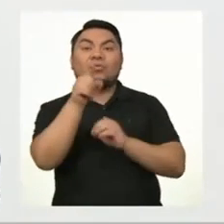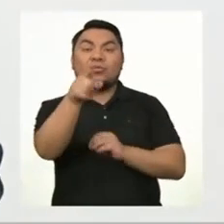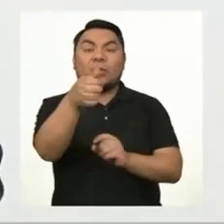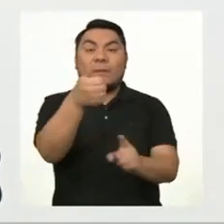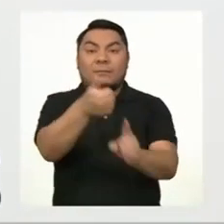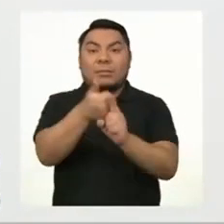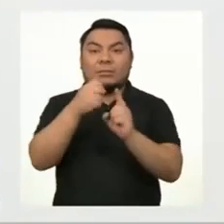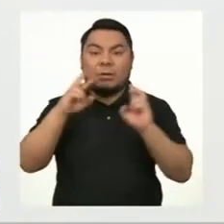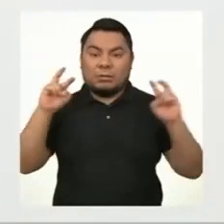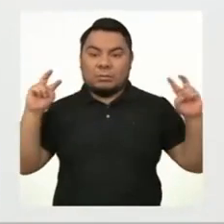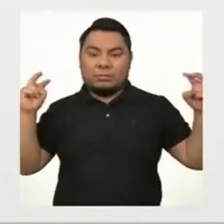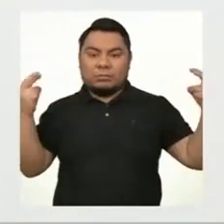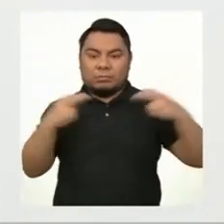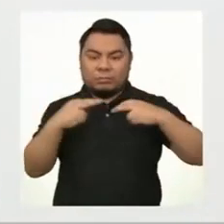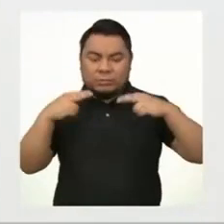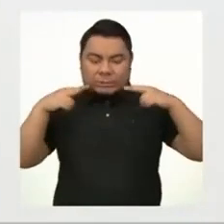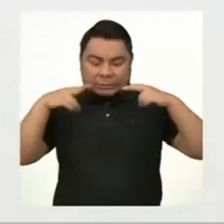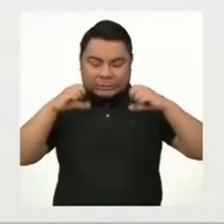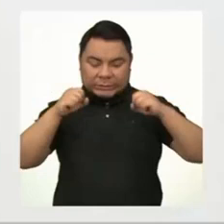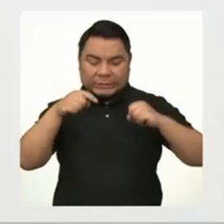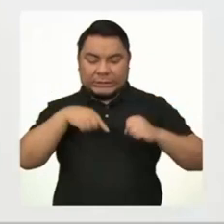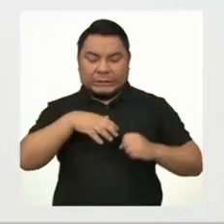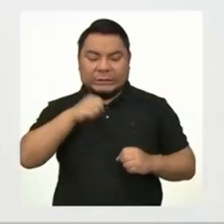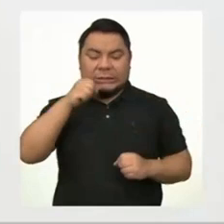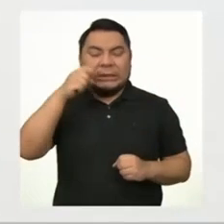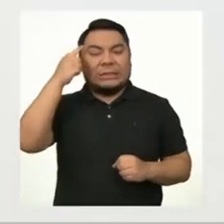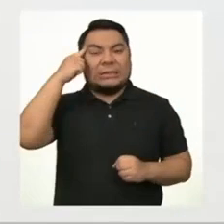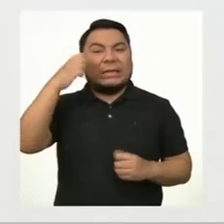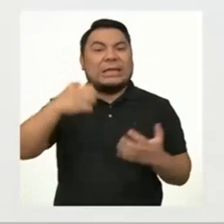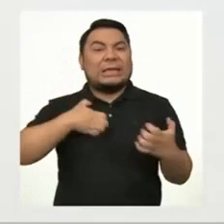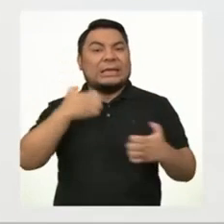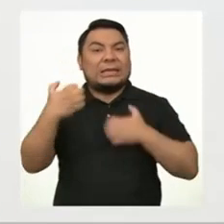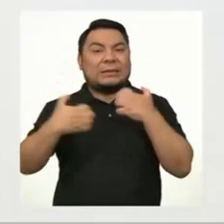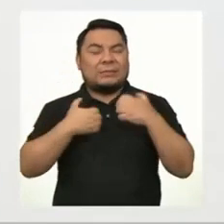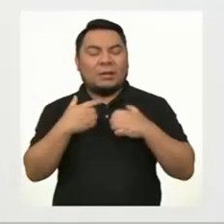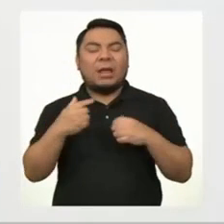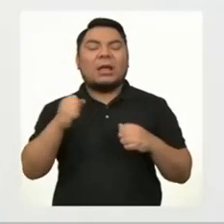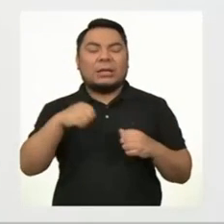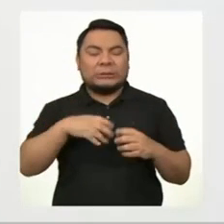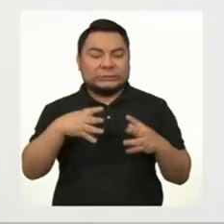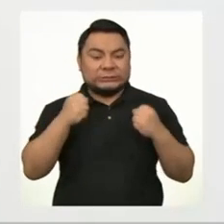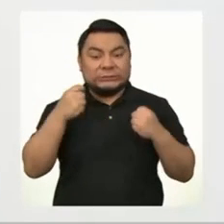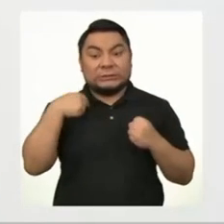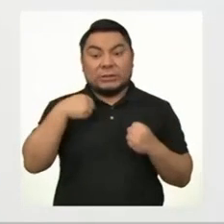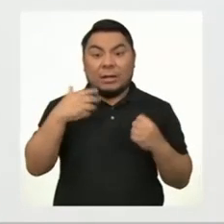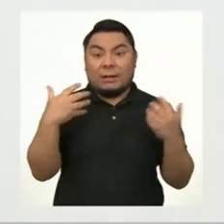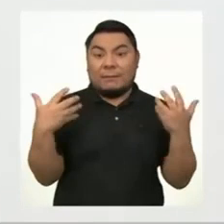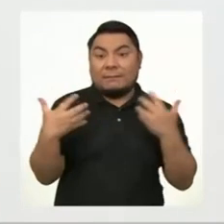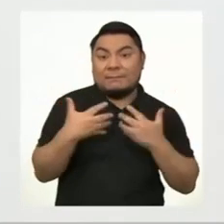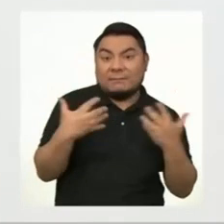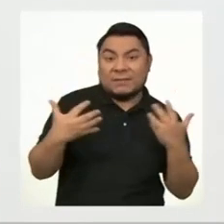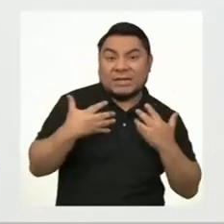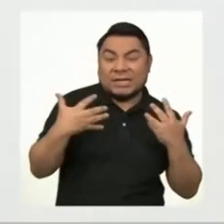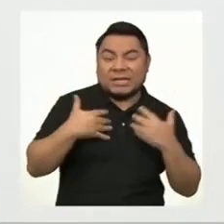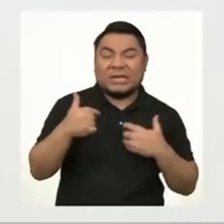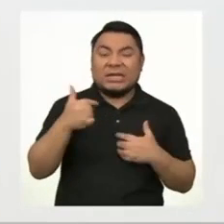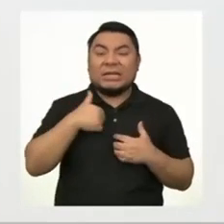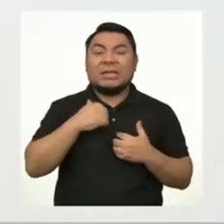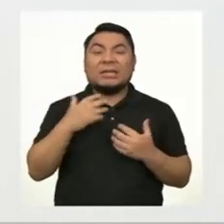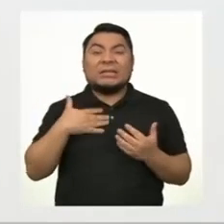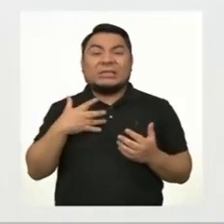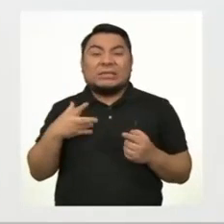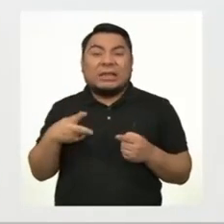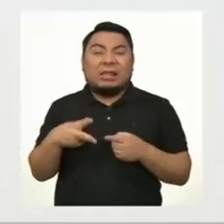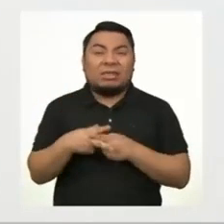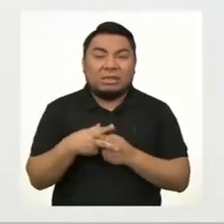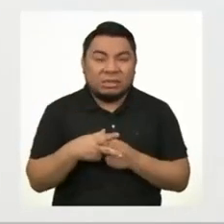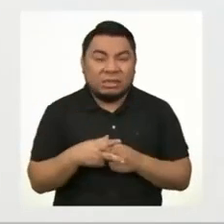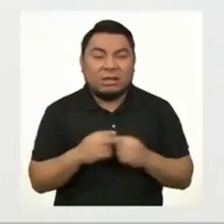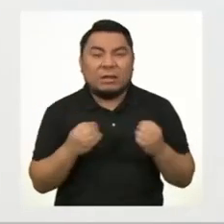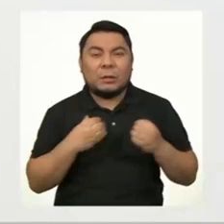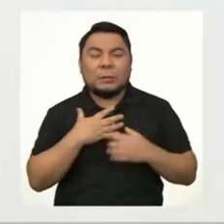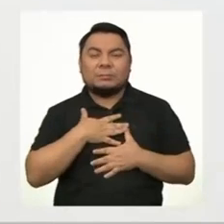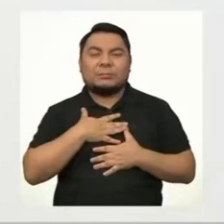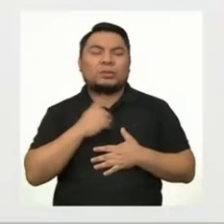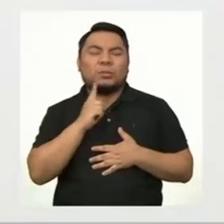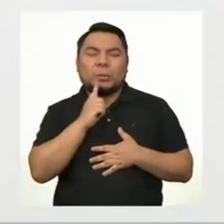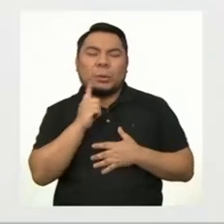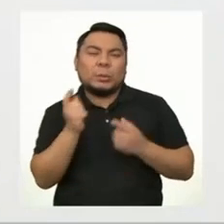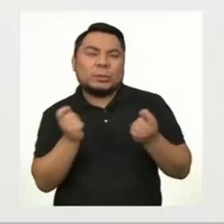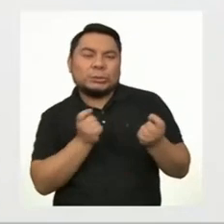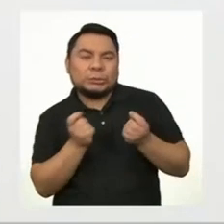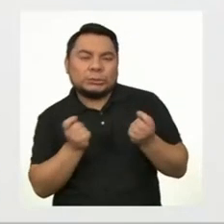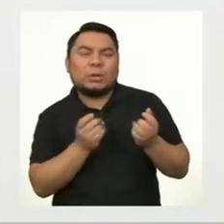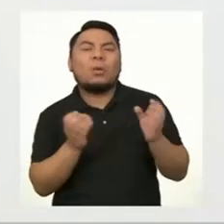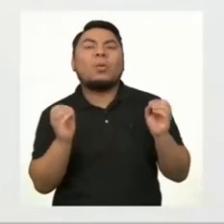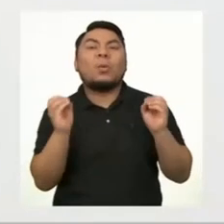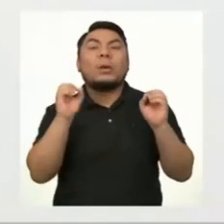identificar nuestras emociones y reconocer, por ejemplo, si es un miedo que nos invita a desenvolvernos con cautela